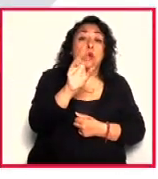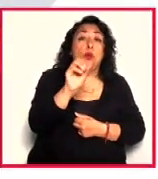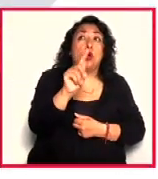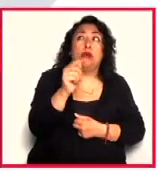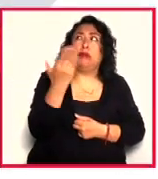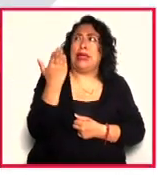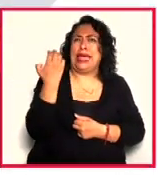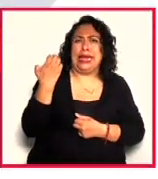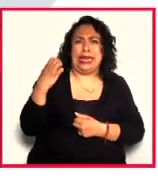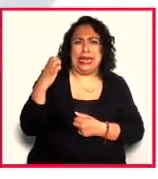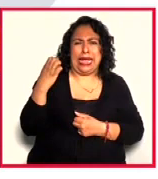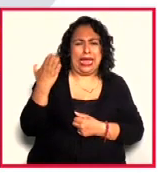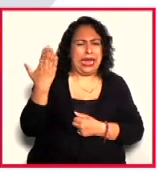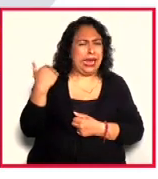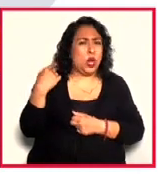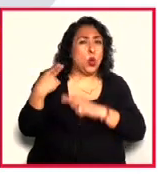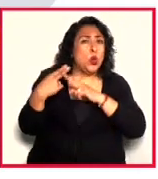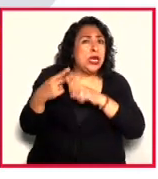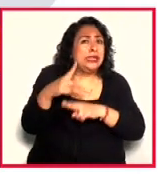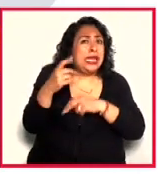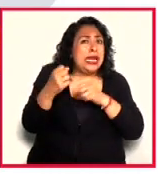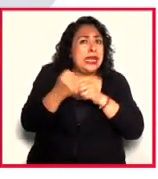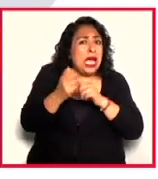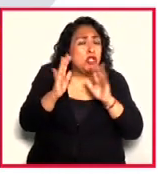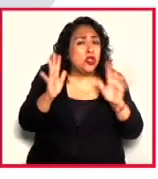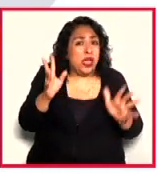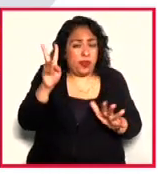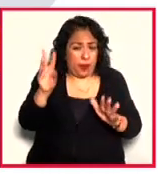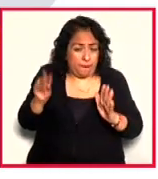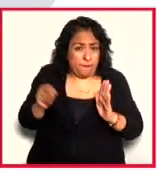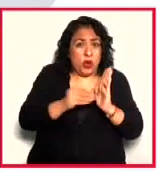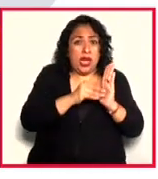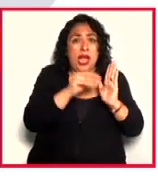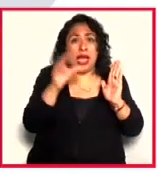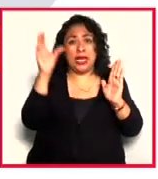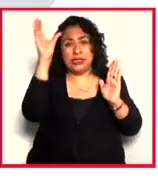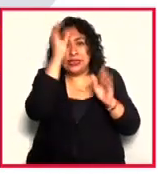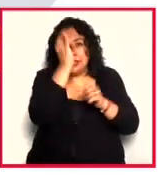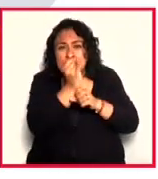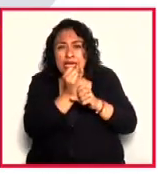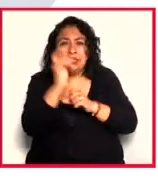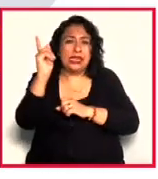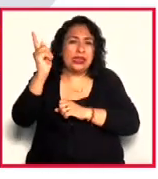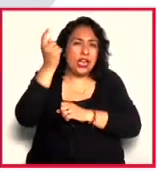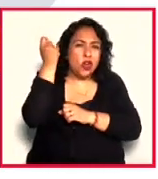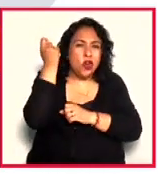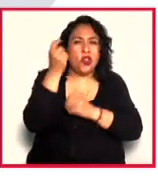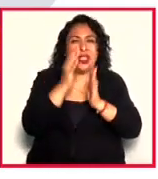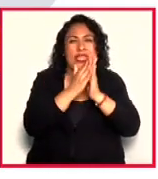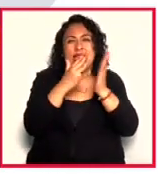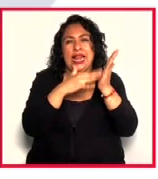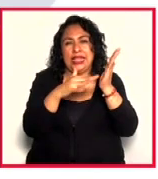enero apenas un siglo de ser realmente incorporada a la ciencia y a la tecnología y a la literatura,